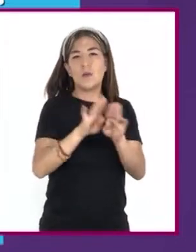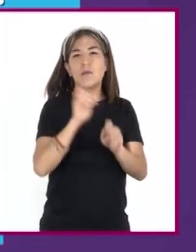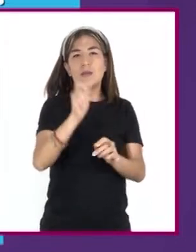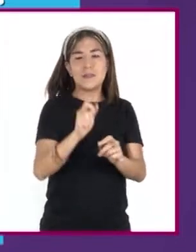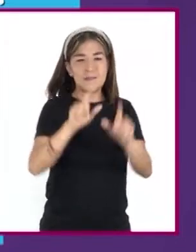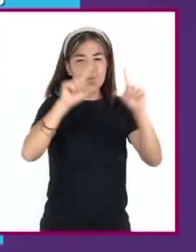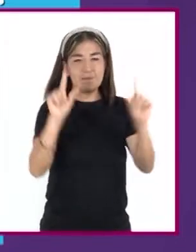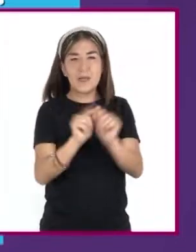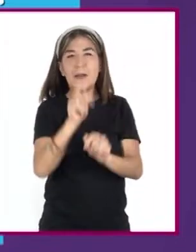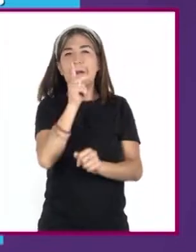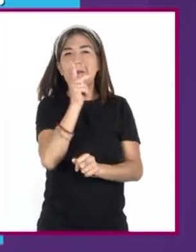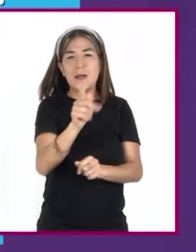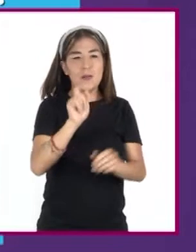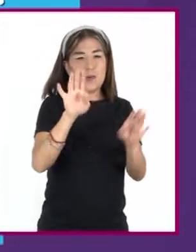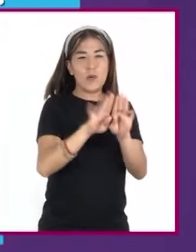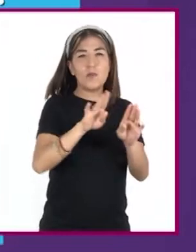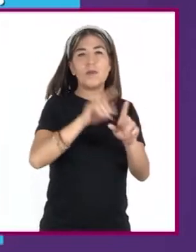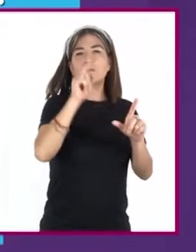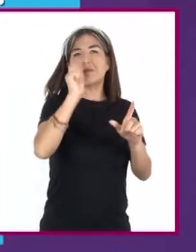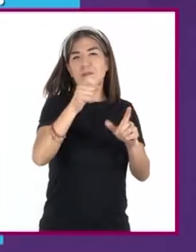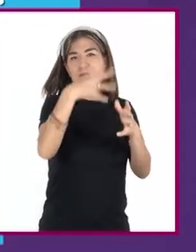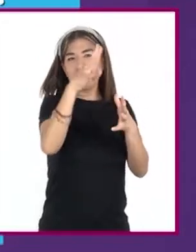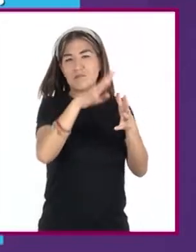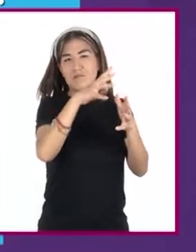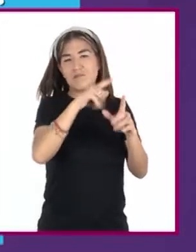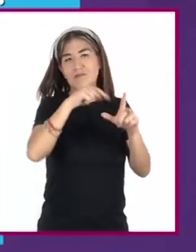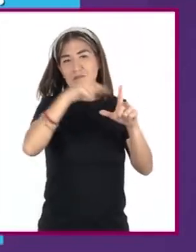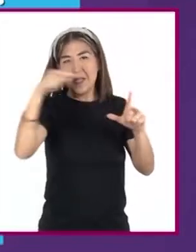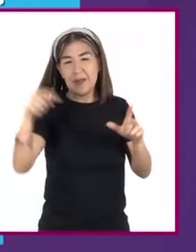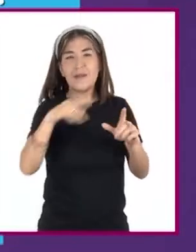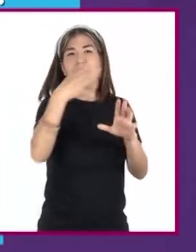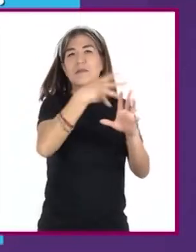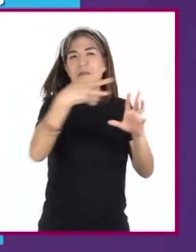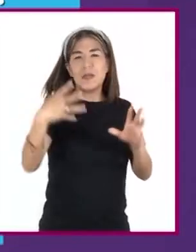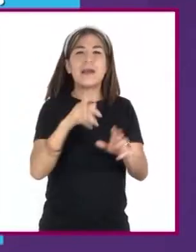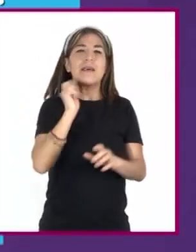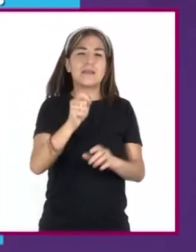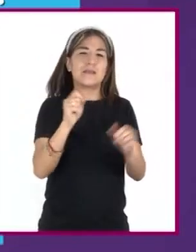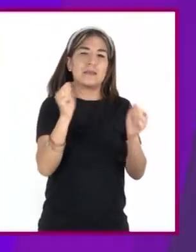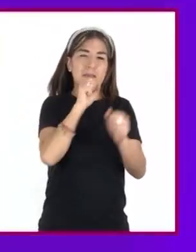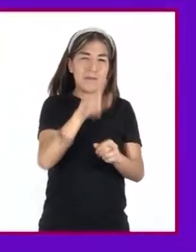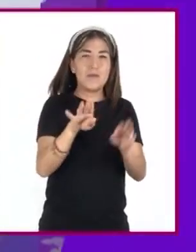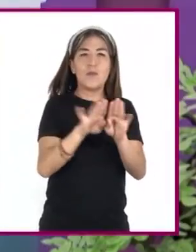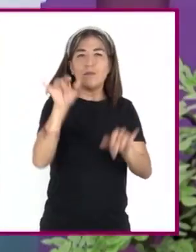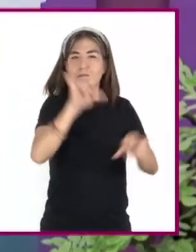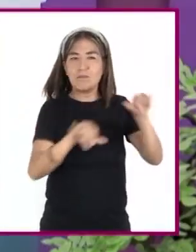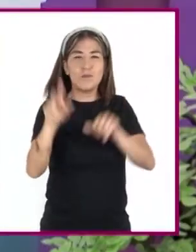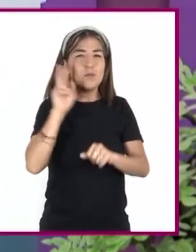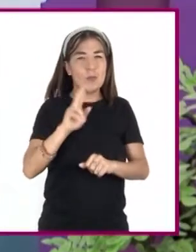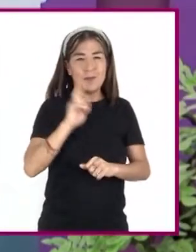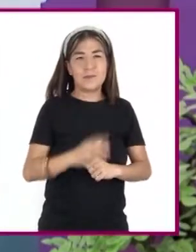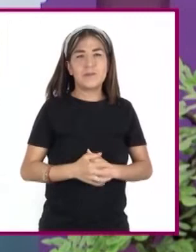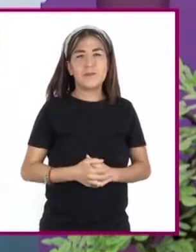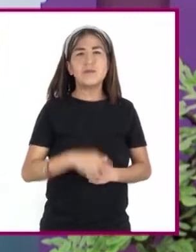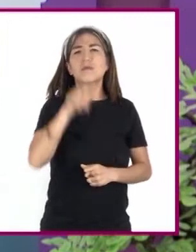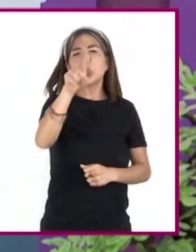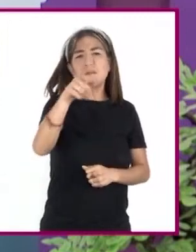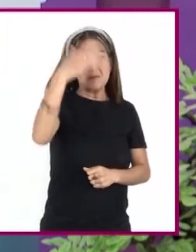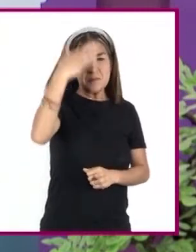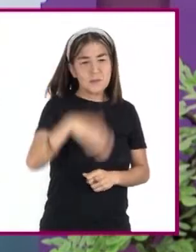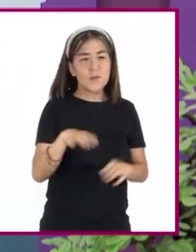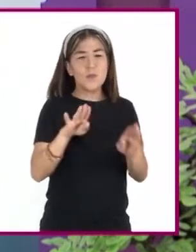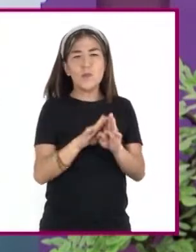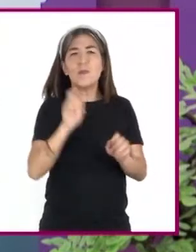conclusiones a partir de gráficas, actividades experimentales y modelos. ¿Saben cuál es la importancia del